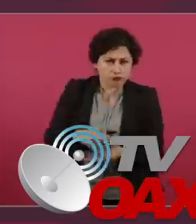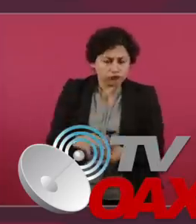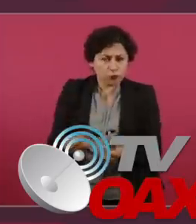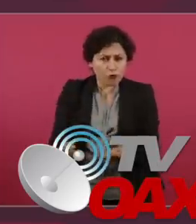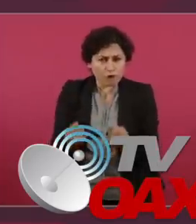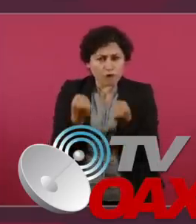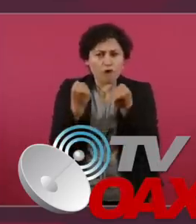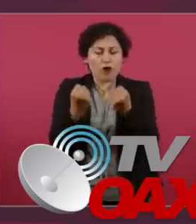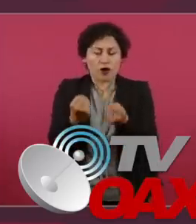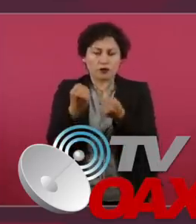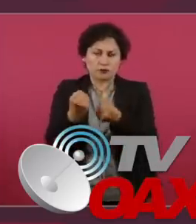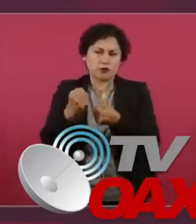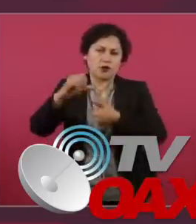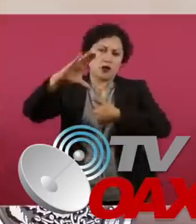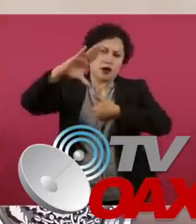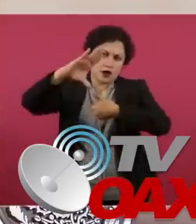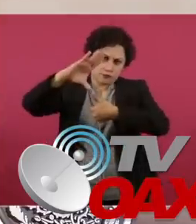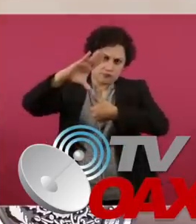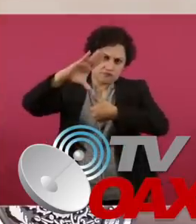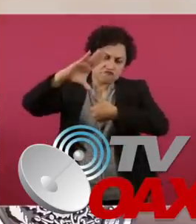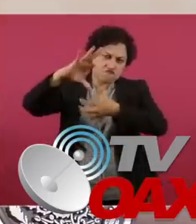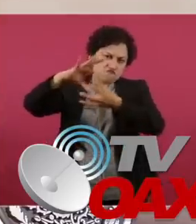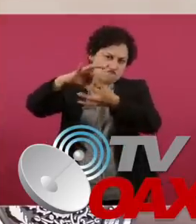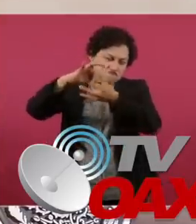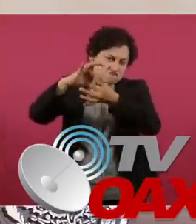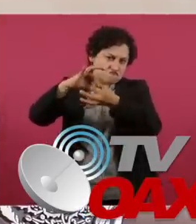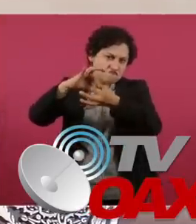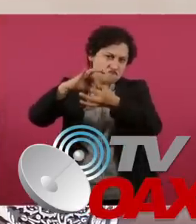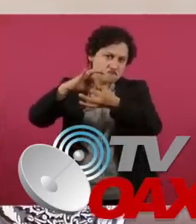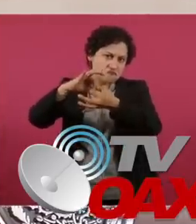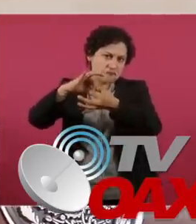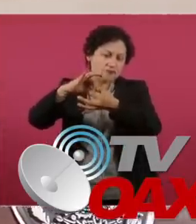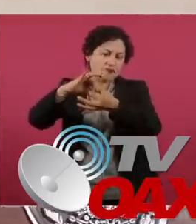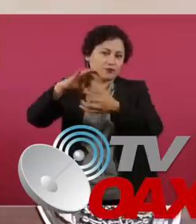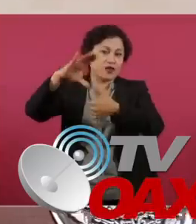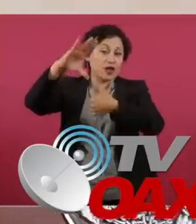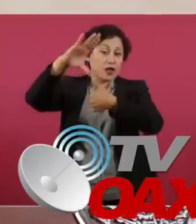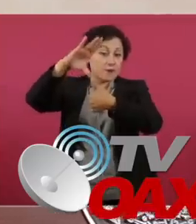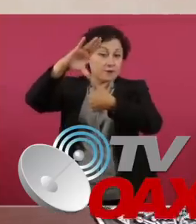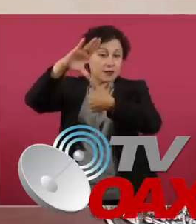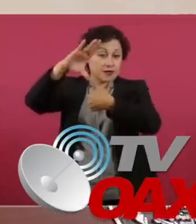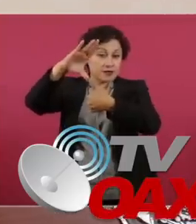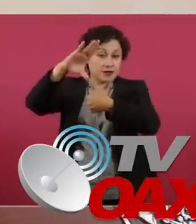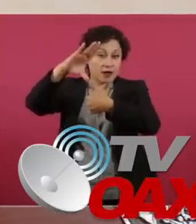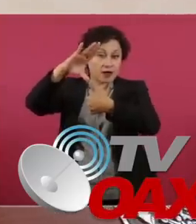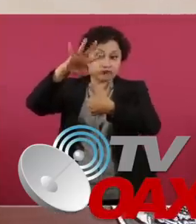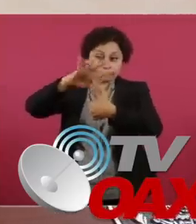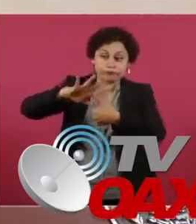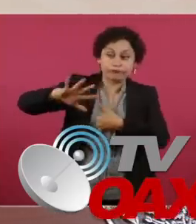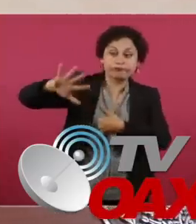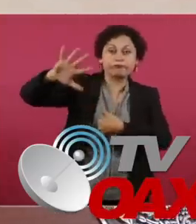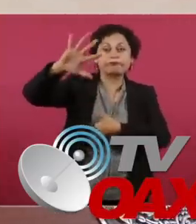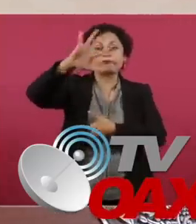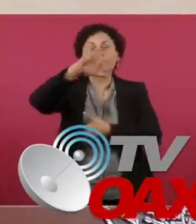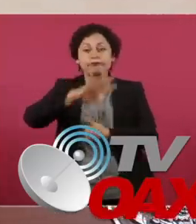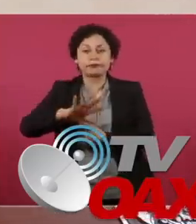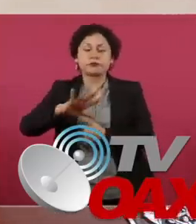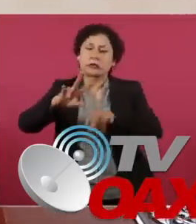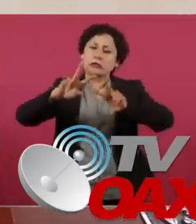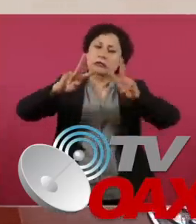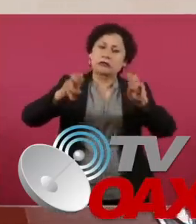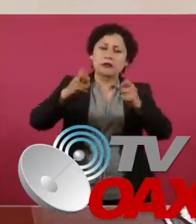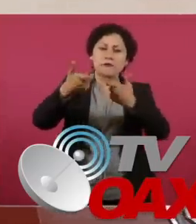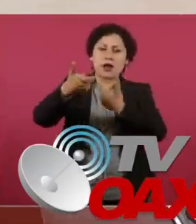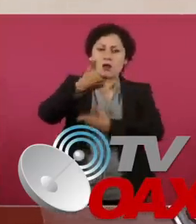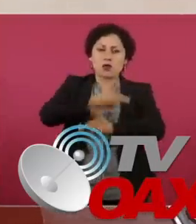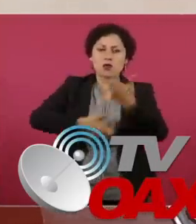si América del Norte se consolida como una región económica,